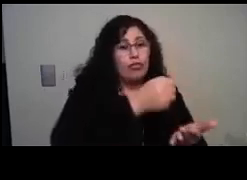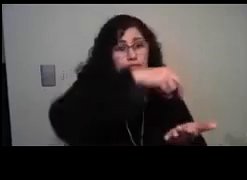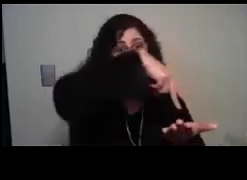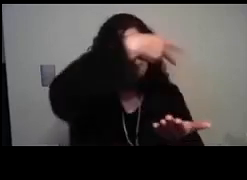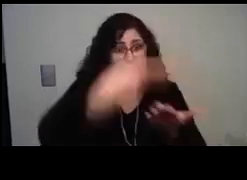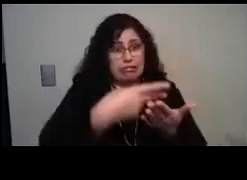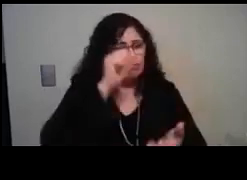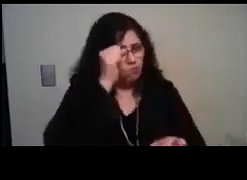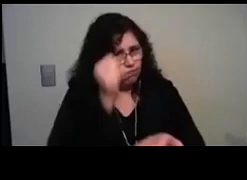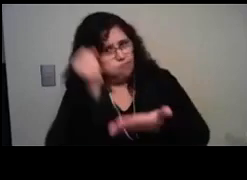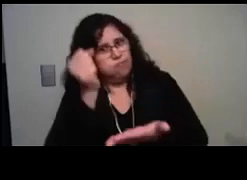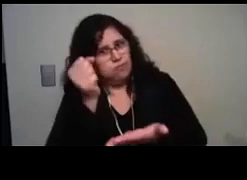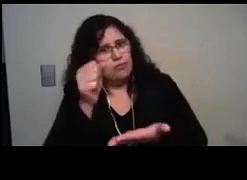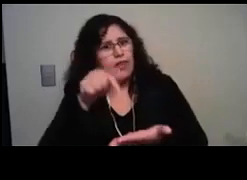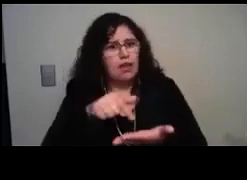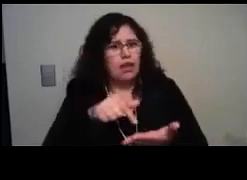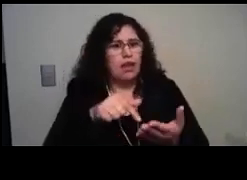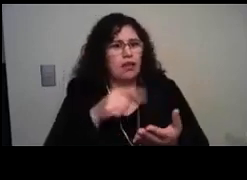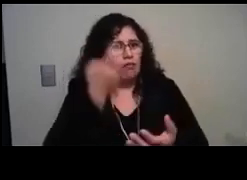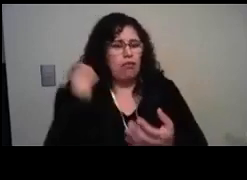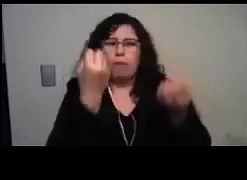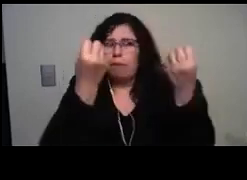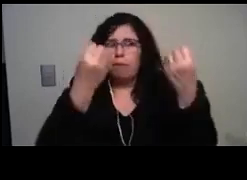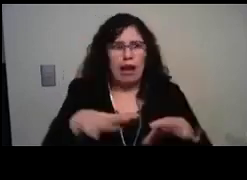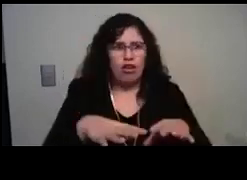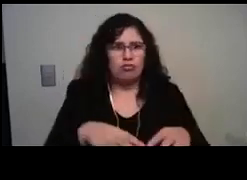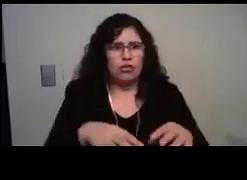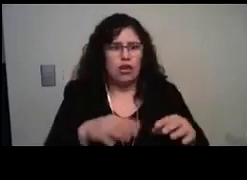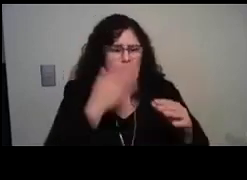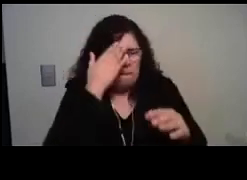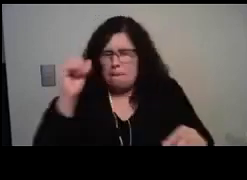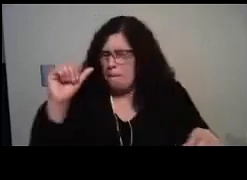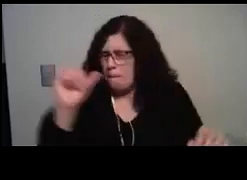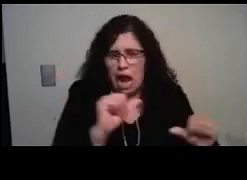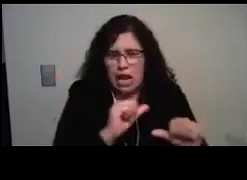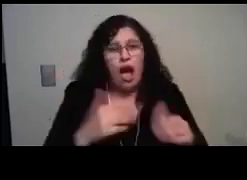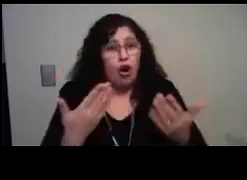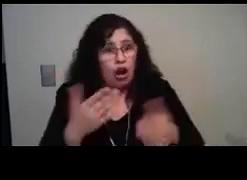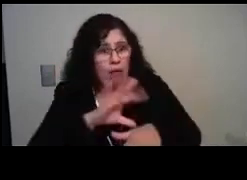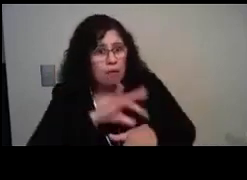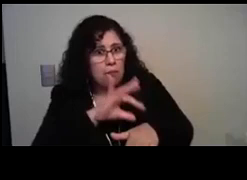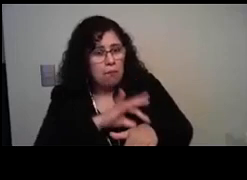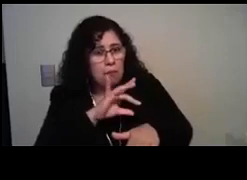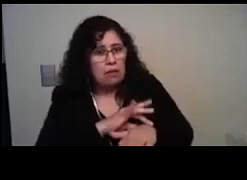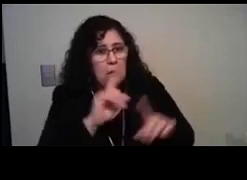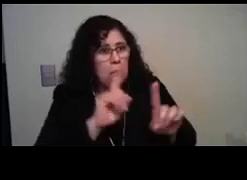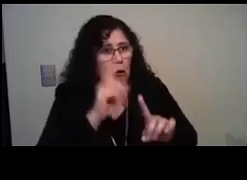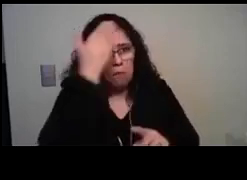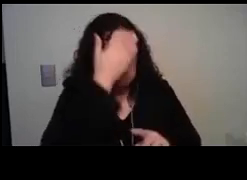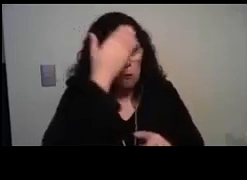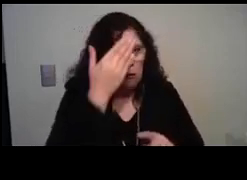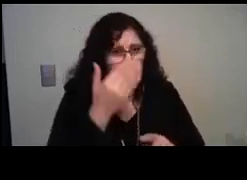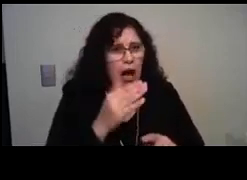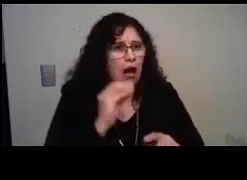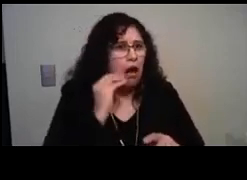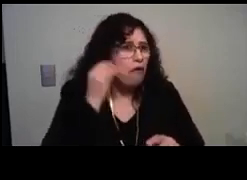inconsciente y fue horrible. Y como que los doctores en general no se preocupan de explicarle a la gente y